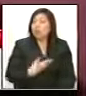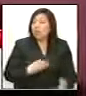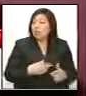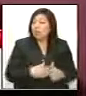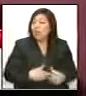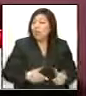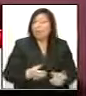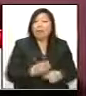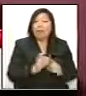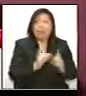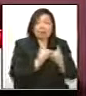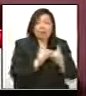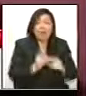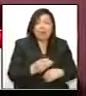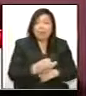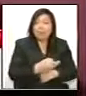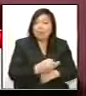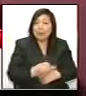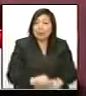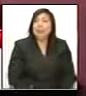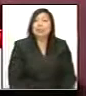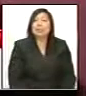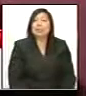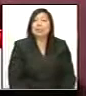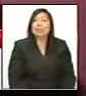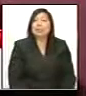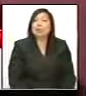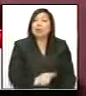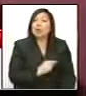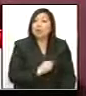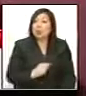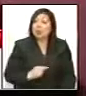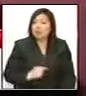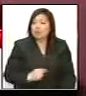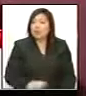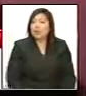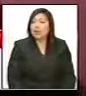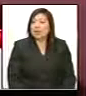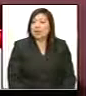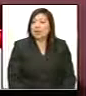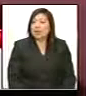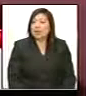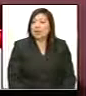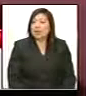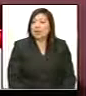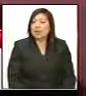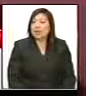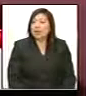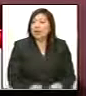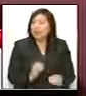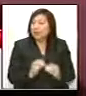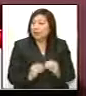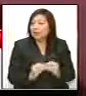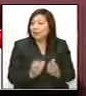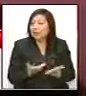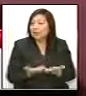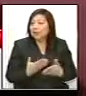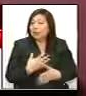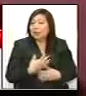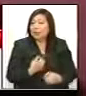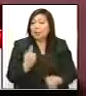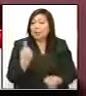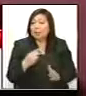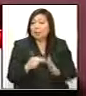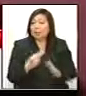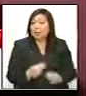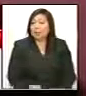locales, distritales, provinciales y lógicamente con el gobierno regional. Reforzar la atención en salud en primer